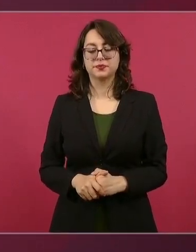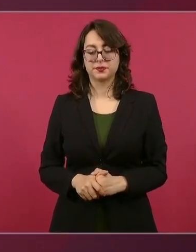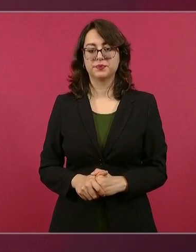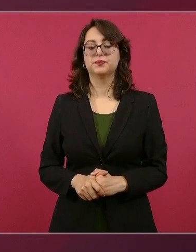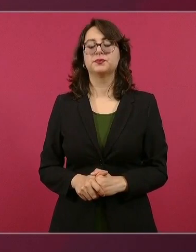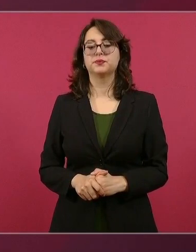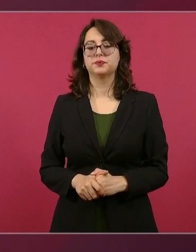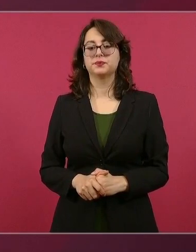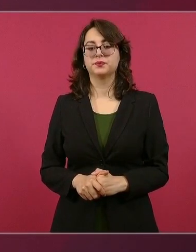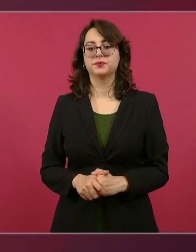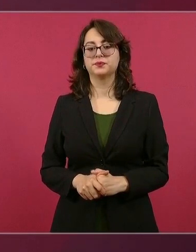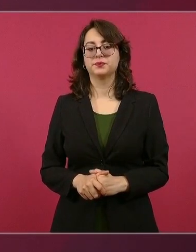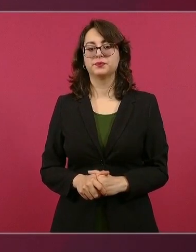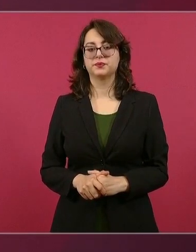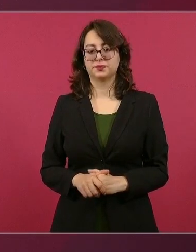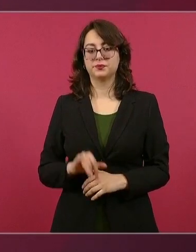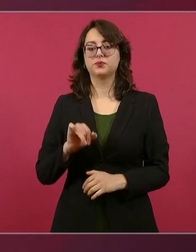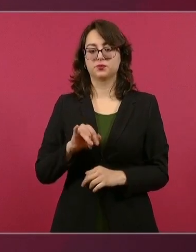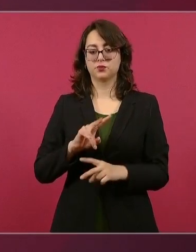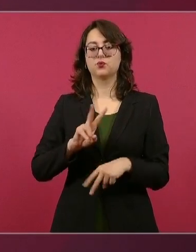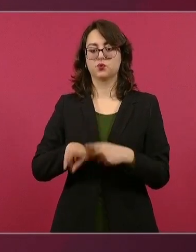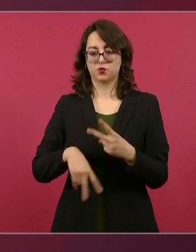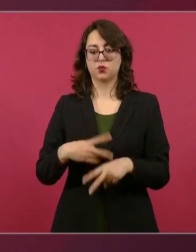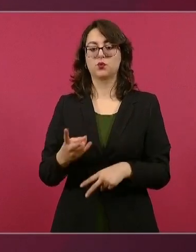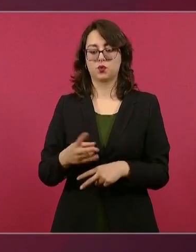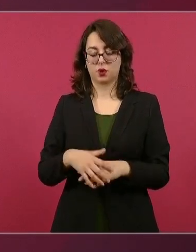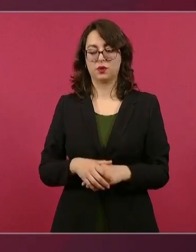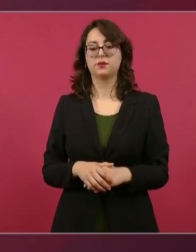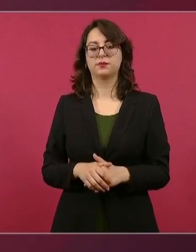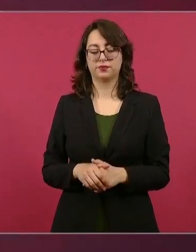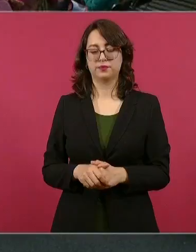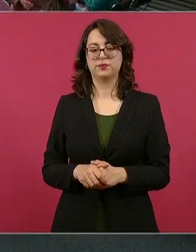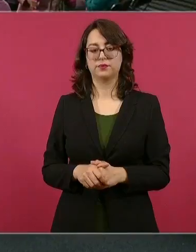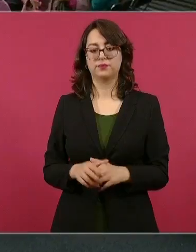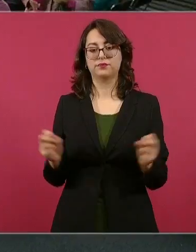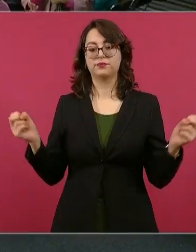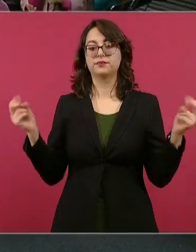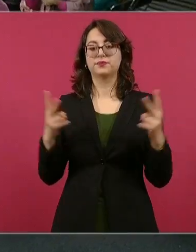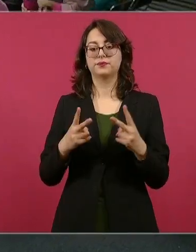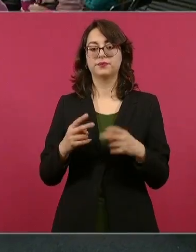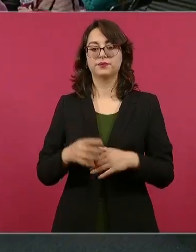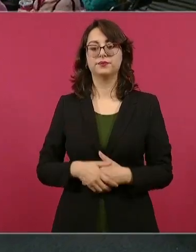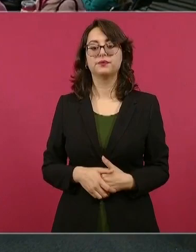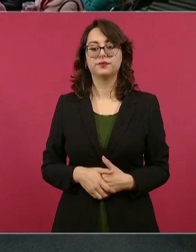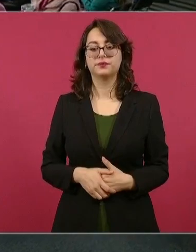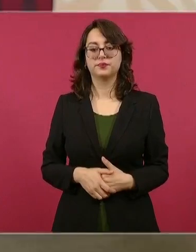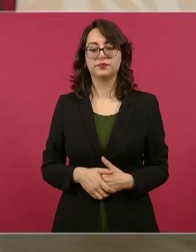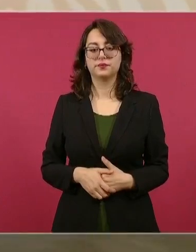Sí voy a ir, Tamazunchale. Bueno, nos vemos.